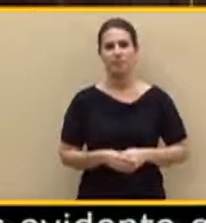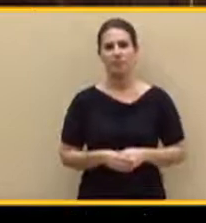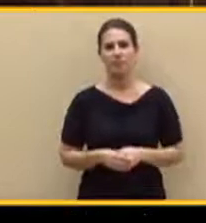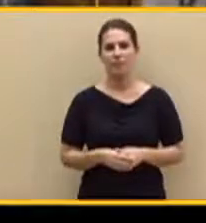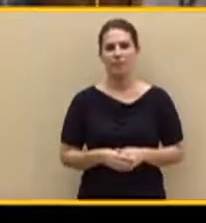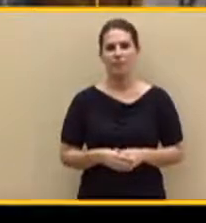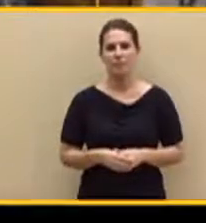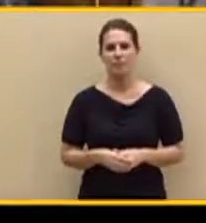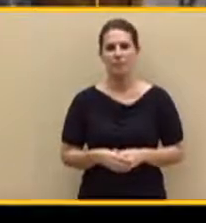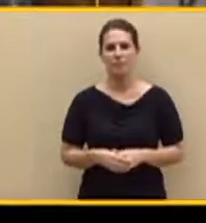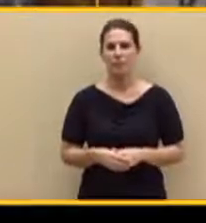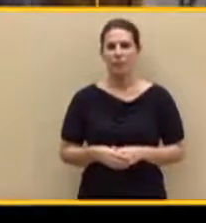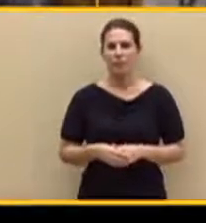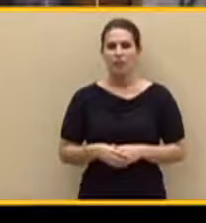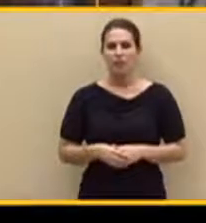Y yo